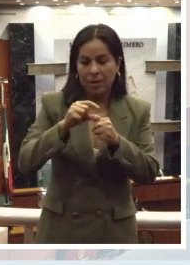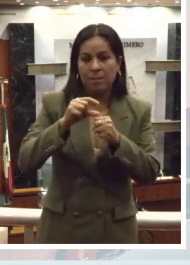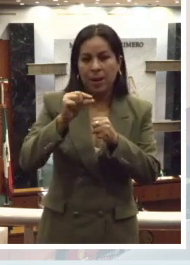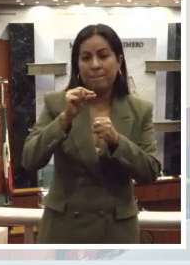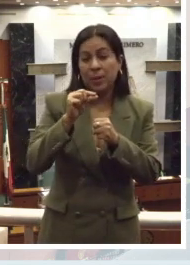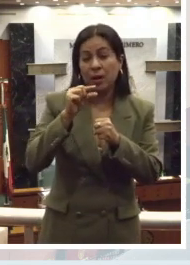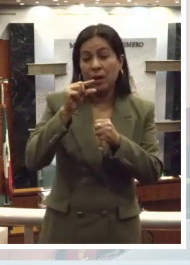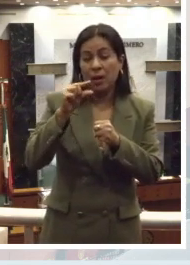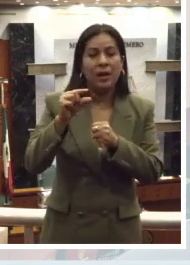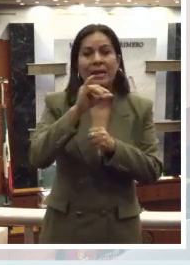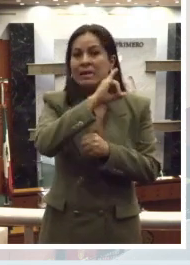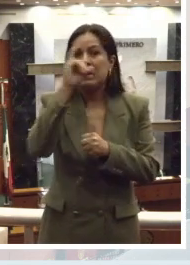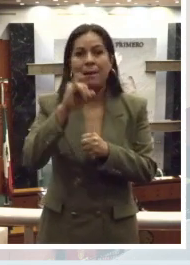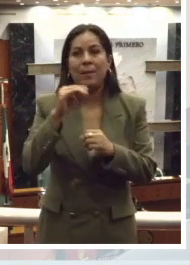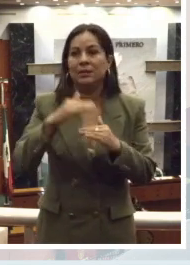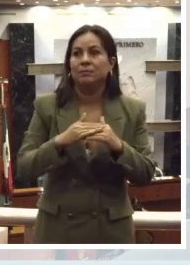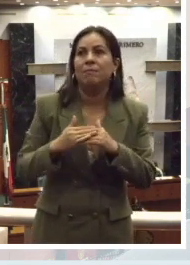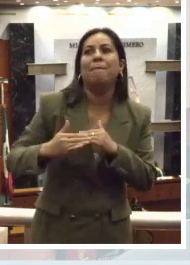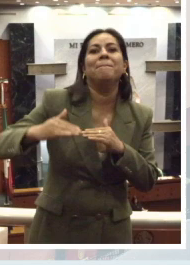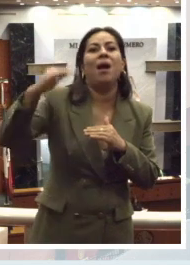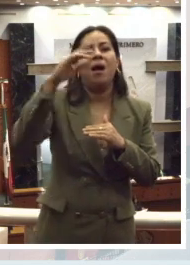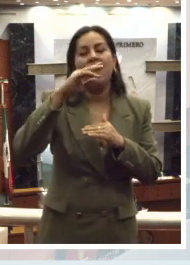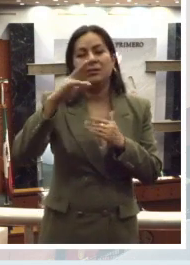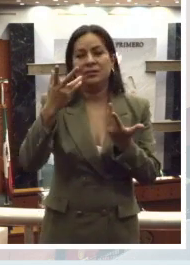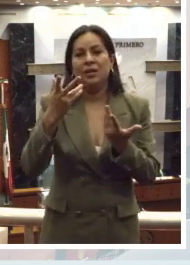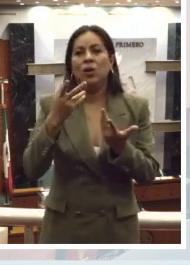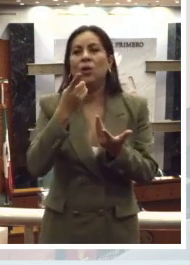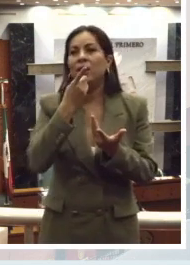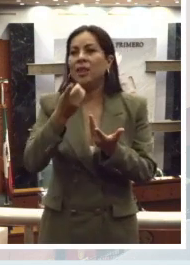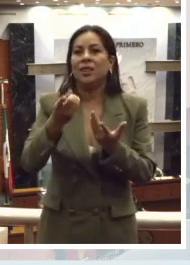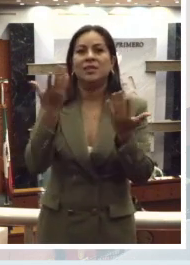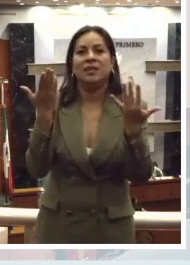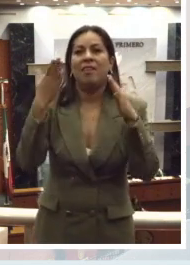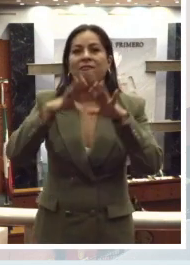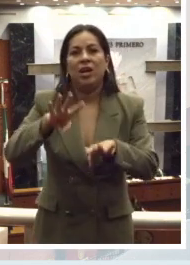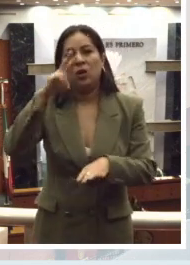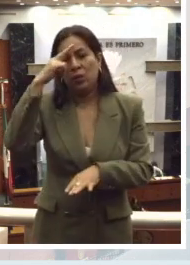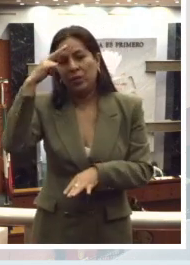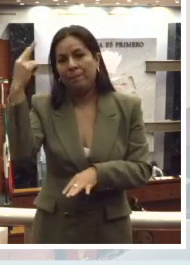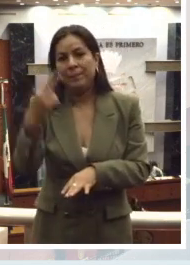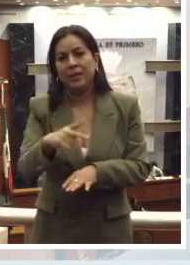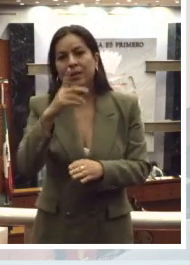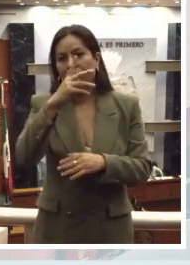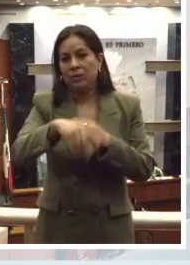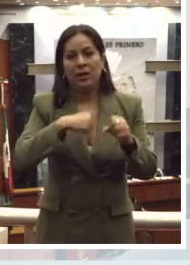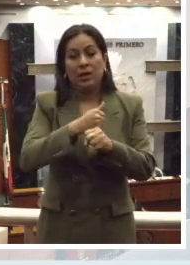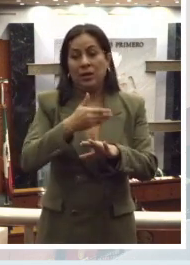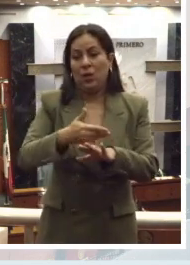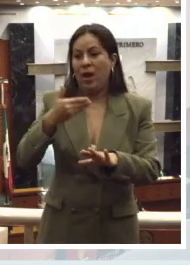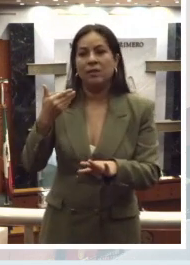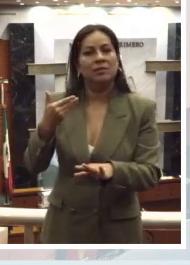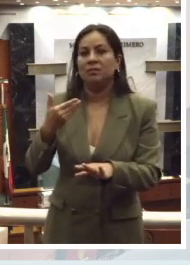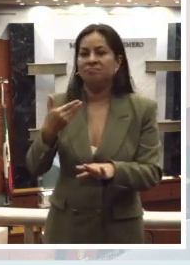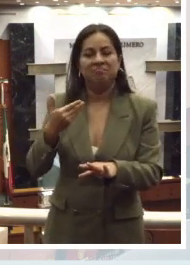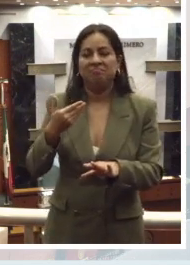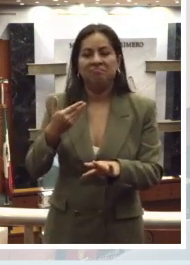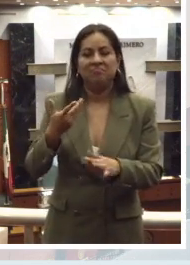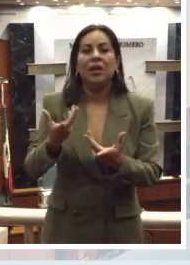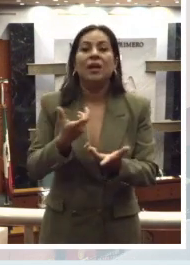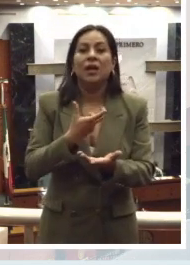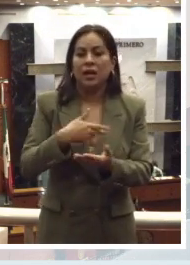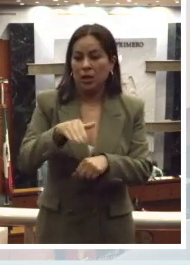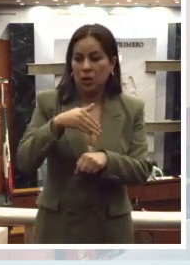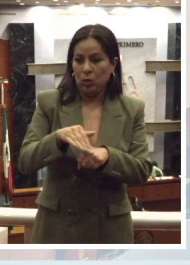renta nunca será mayor a la inflación reportada por el Banco de México en el año anterior, respecto a la